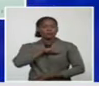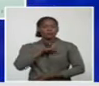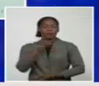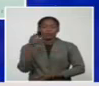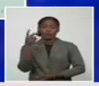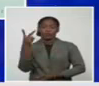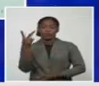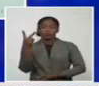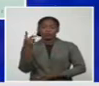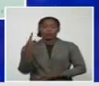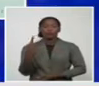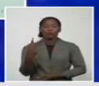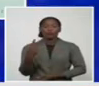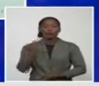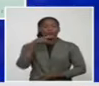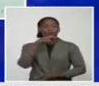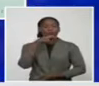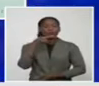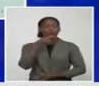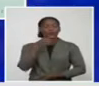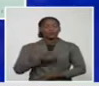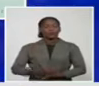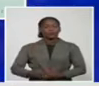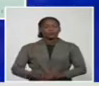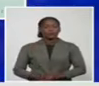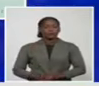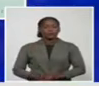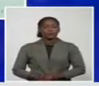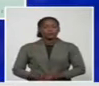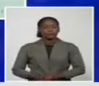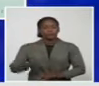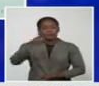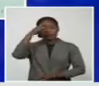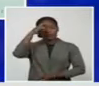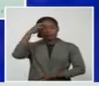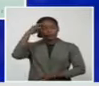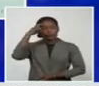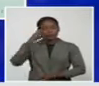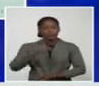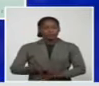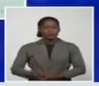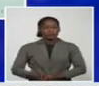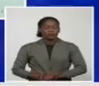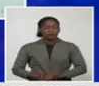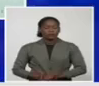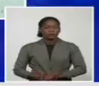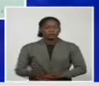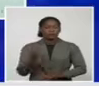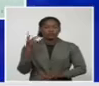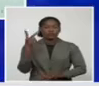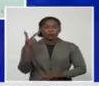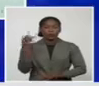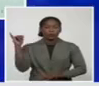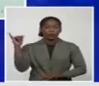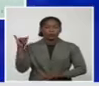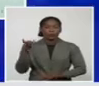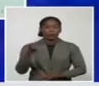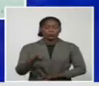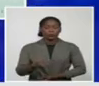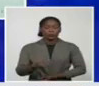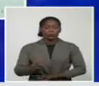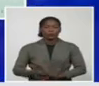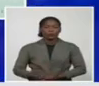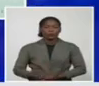de Rusia. En el caso de Santi Espíritu se confirman 2 casos importados, uno